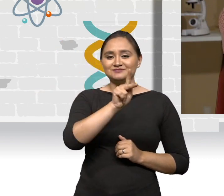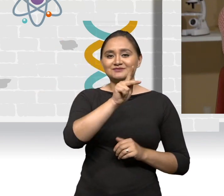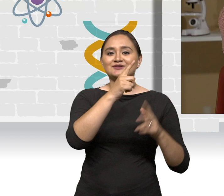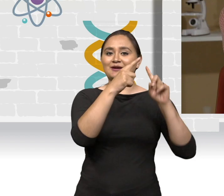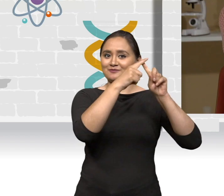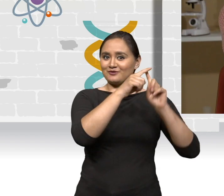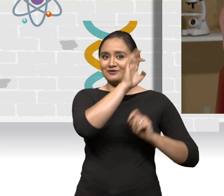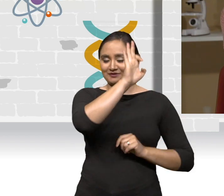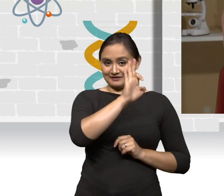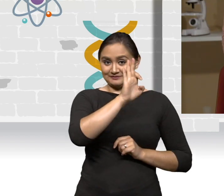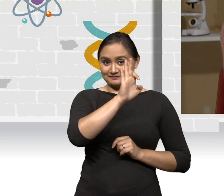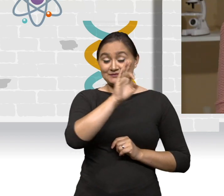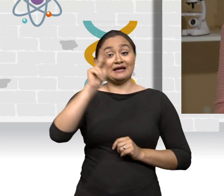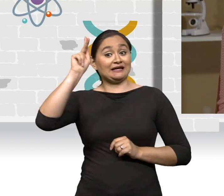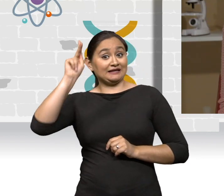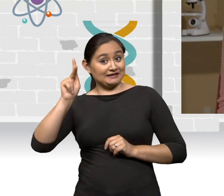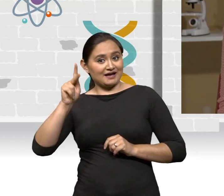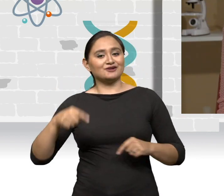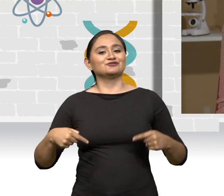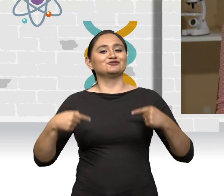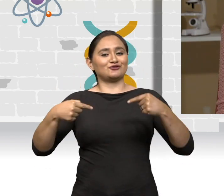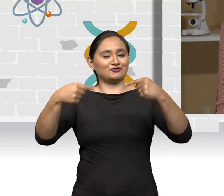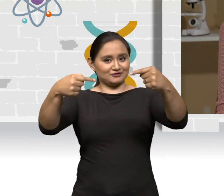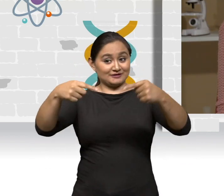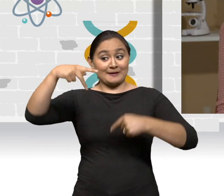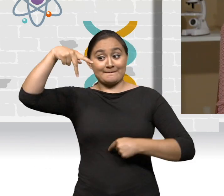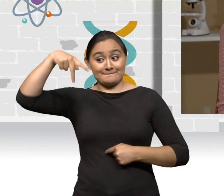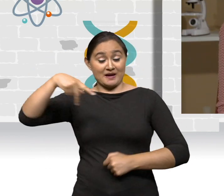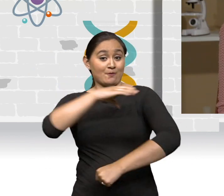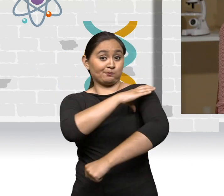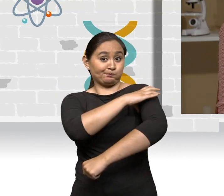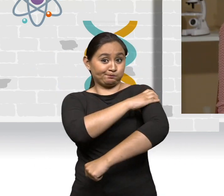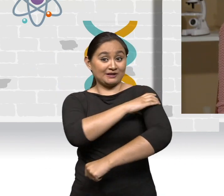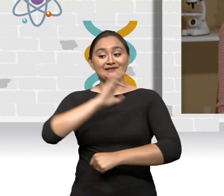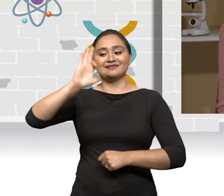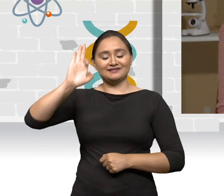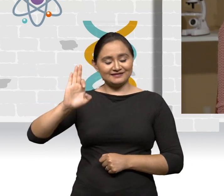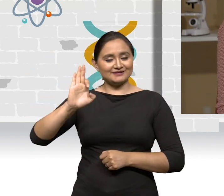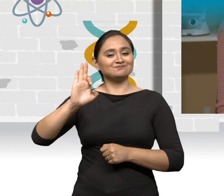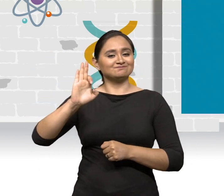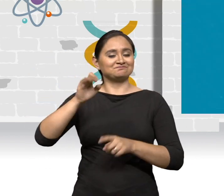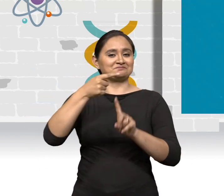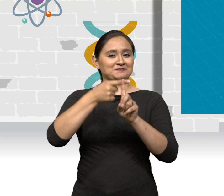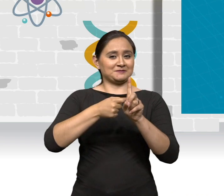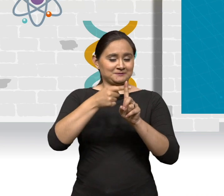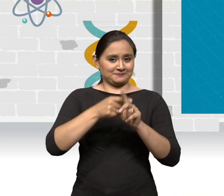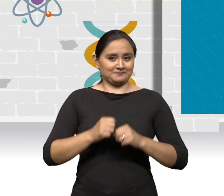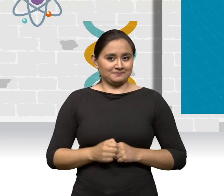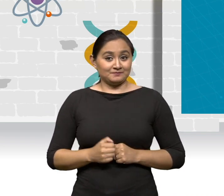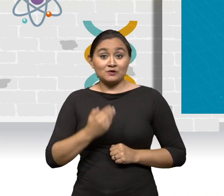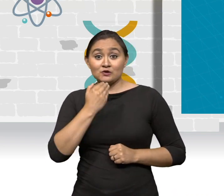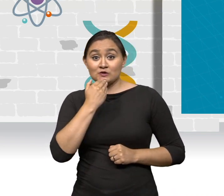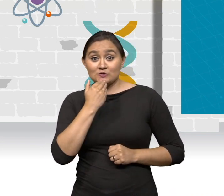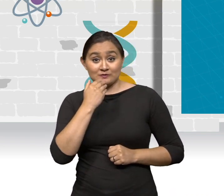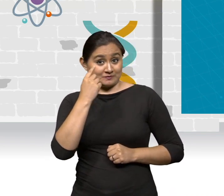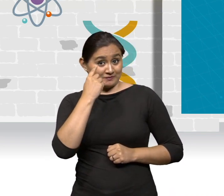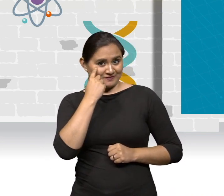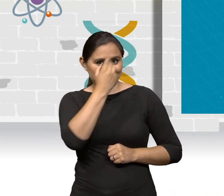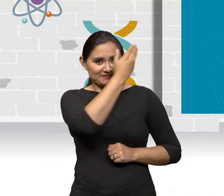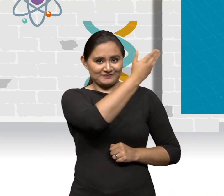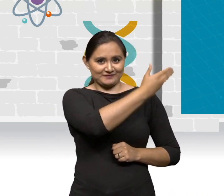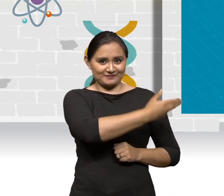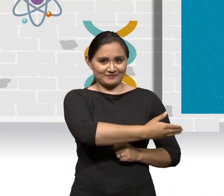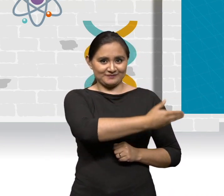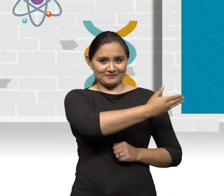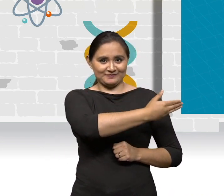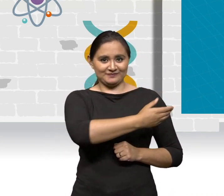T, donde K es la constante de proporcionalidad, P presión y T temperatura. Despejando la ecuación se obtiene